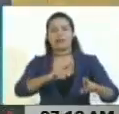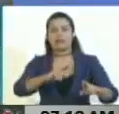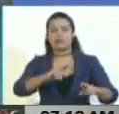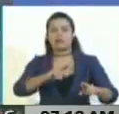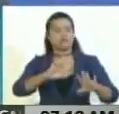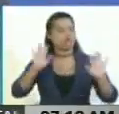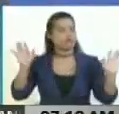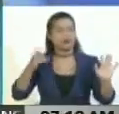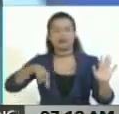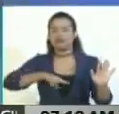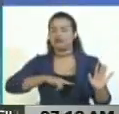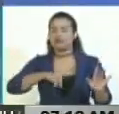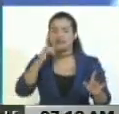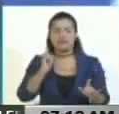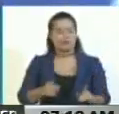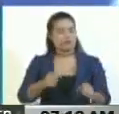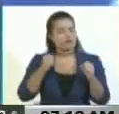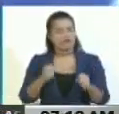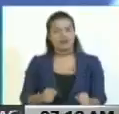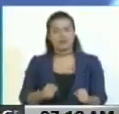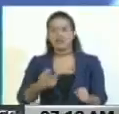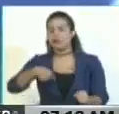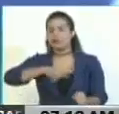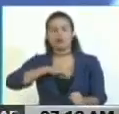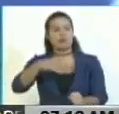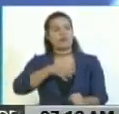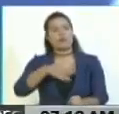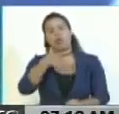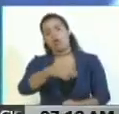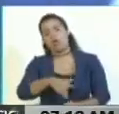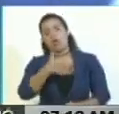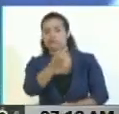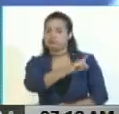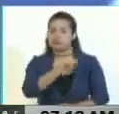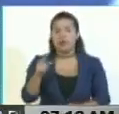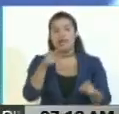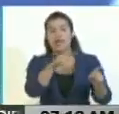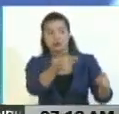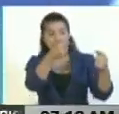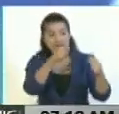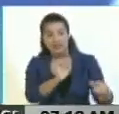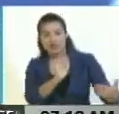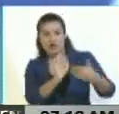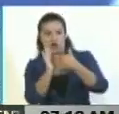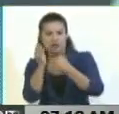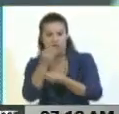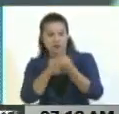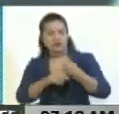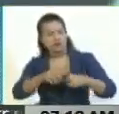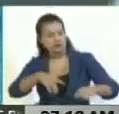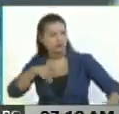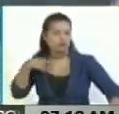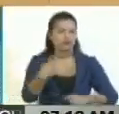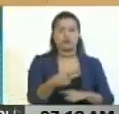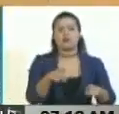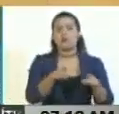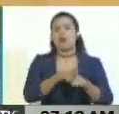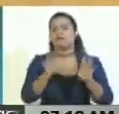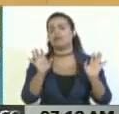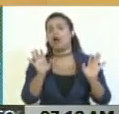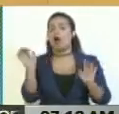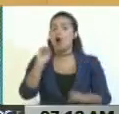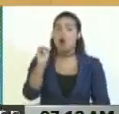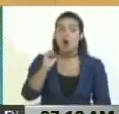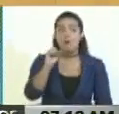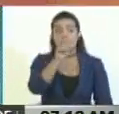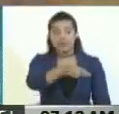alternativa. Seremos, pues, implacables con aquellos que pretendan persistir en la agresión a nuestra economía y particularmente con aquellos